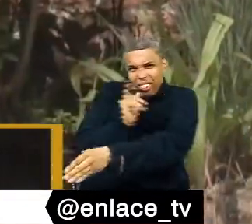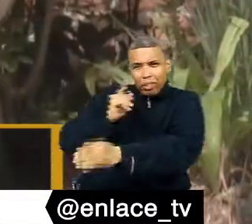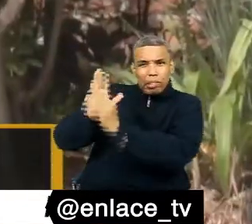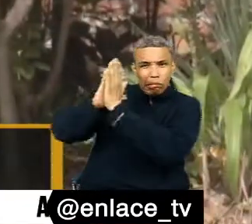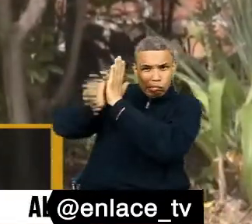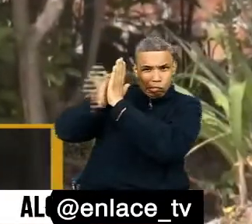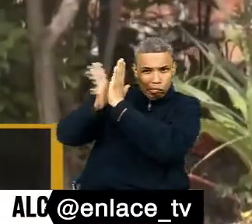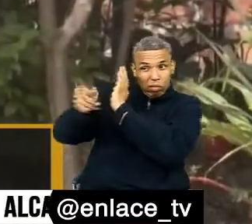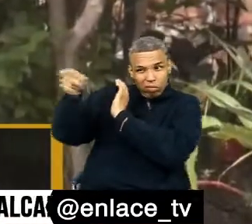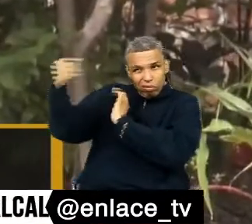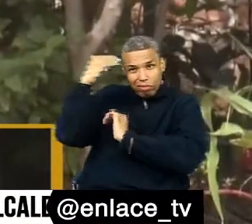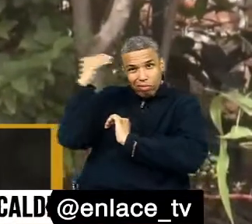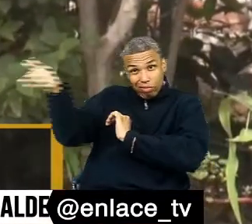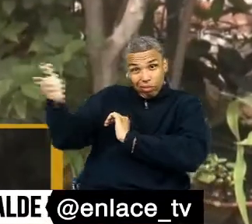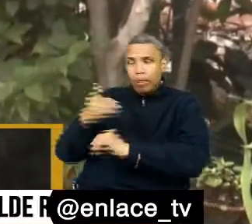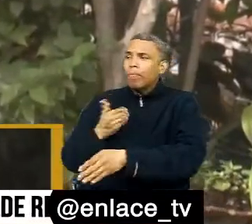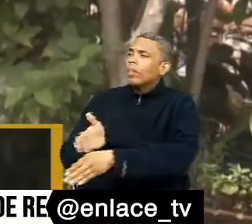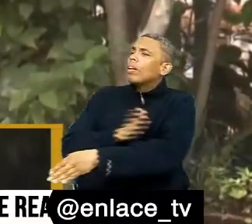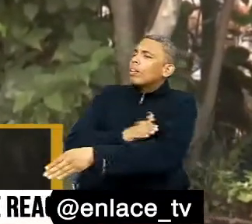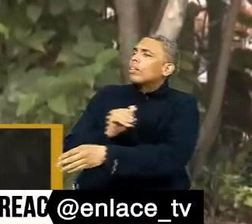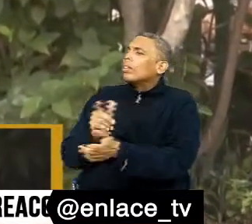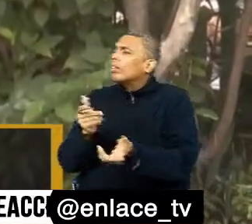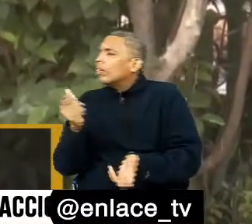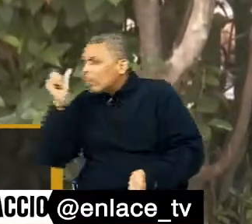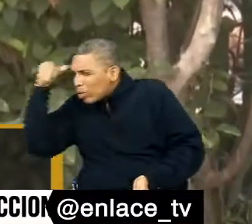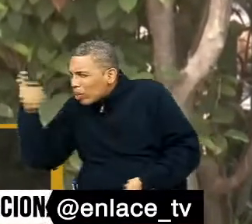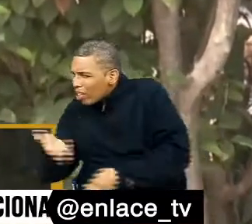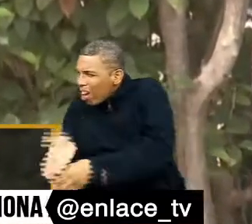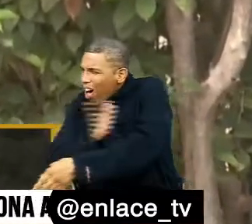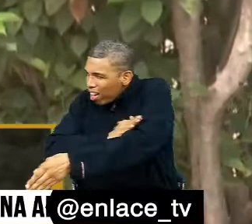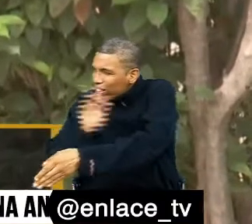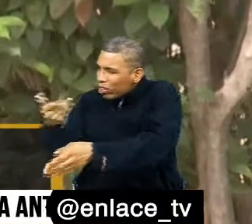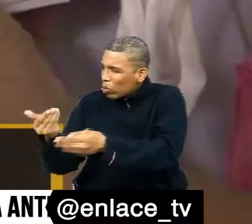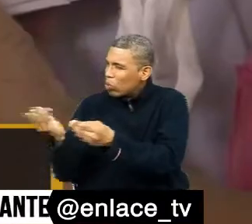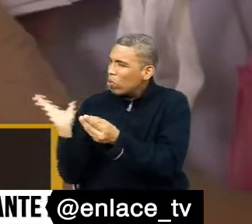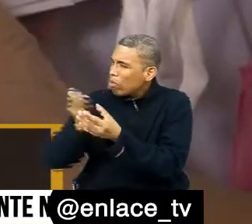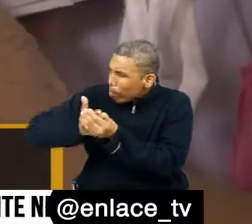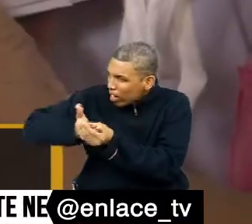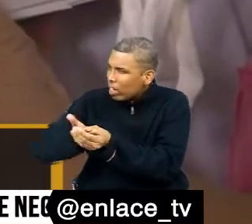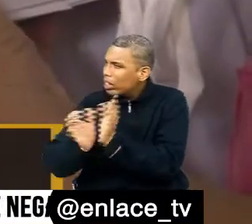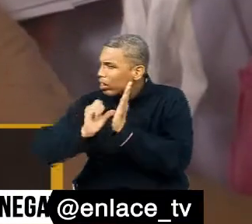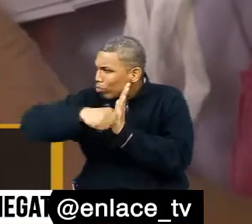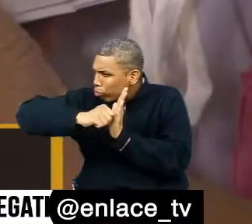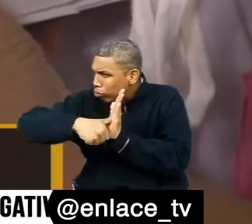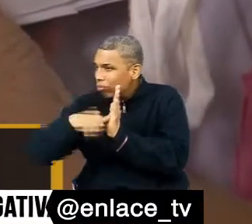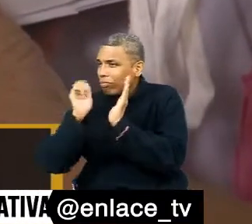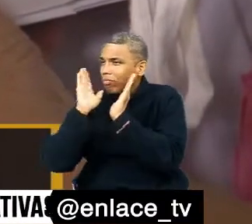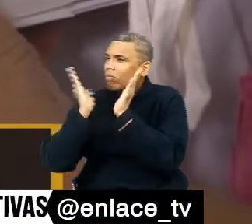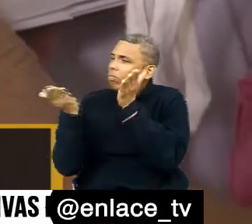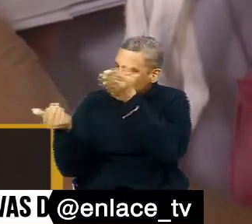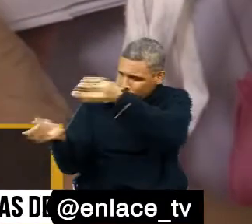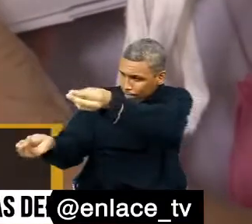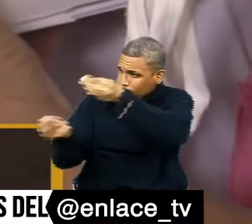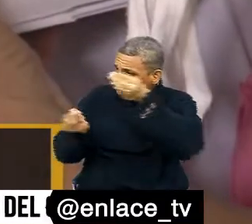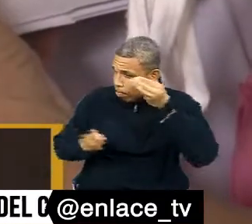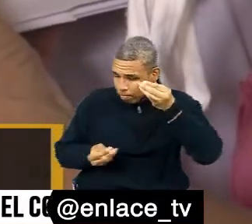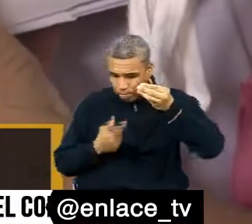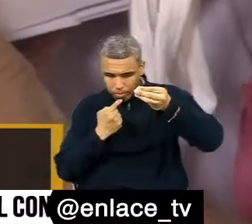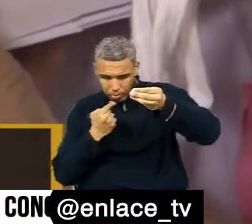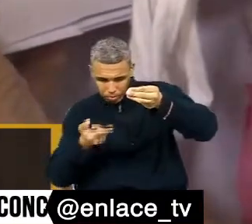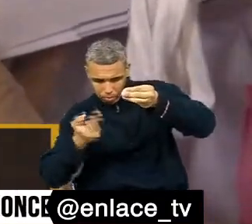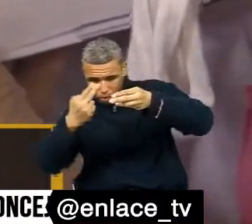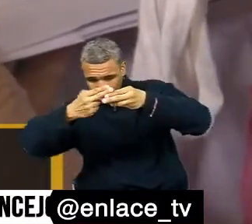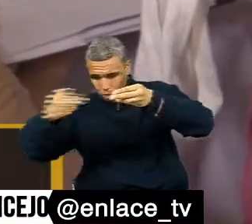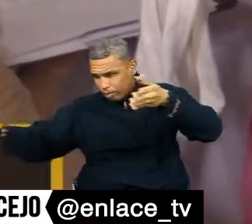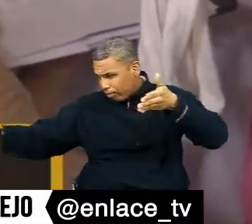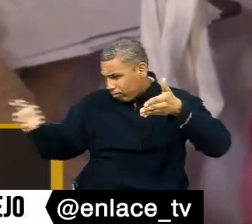socialización, para que no lo tengan. Cada uno de los encuestadores, funcionarios de DUA, va a ir a su predio y le va a solicitar